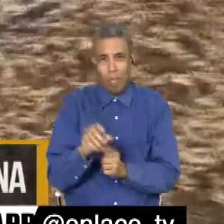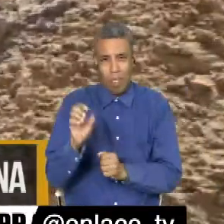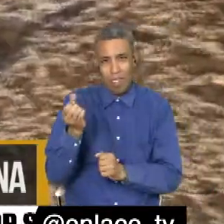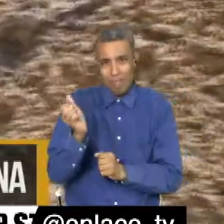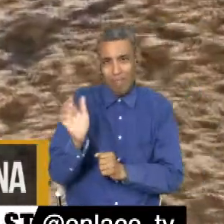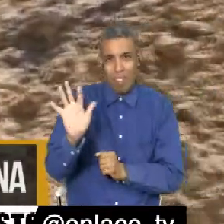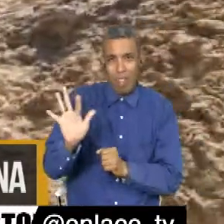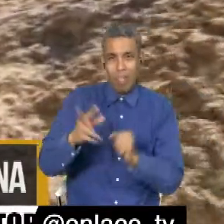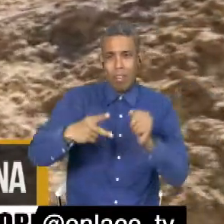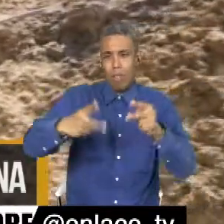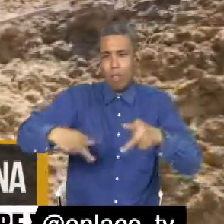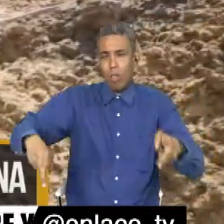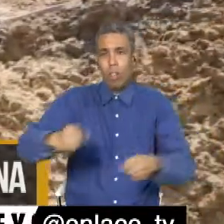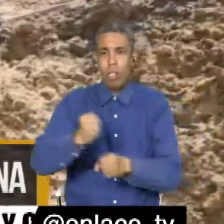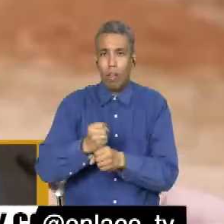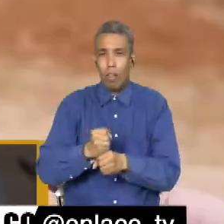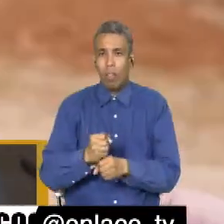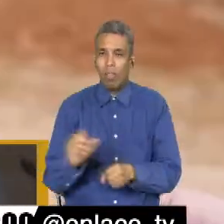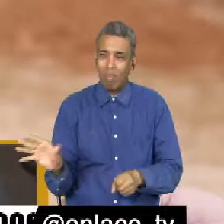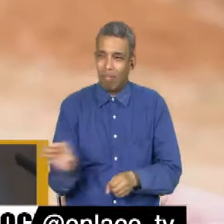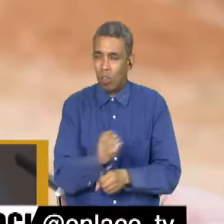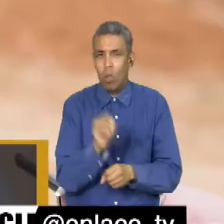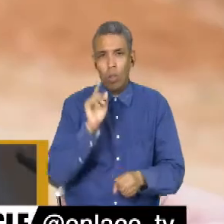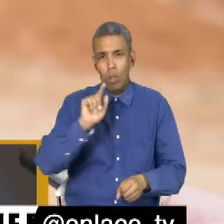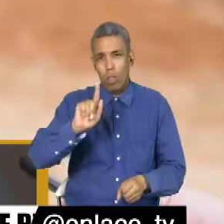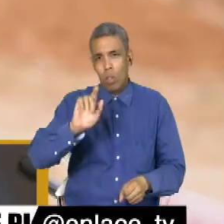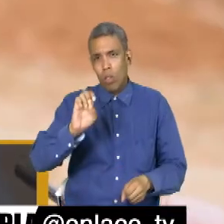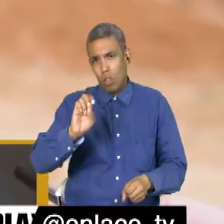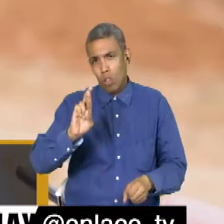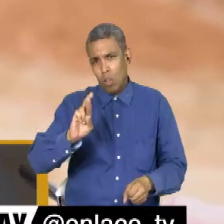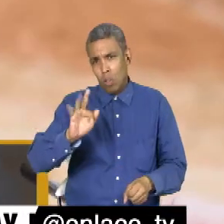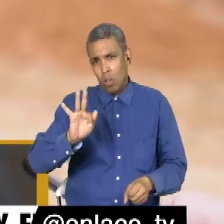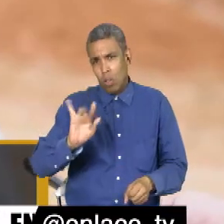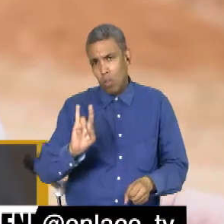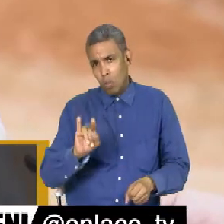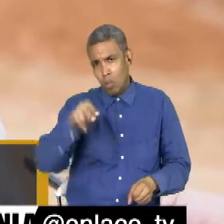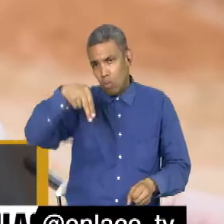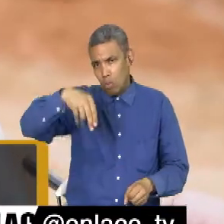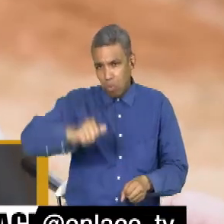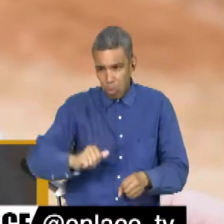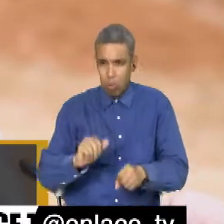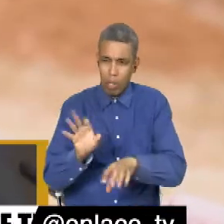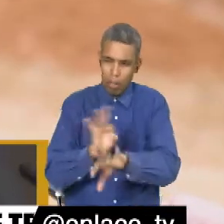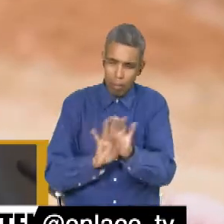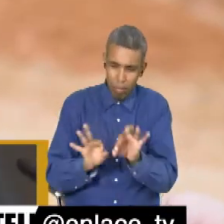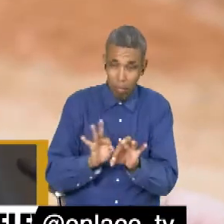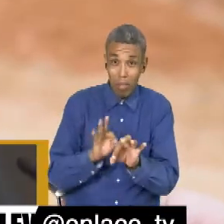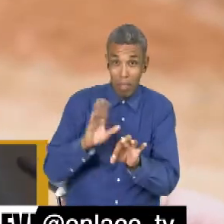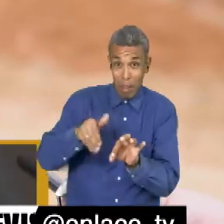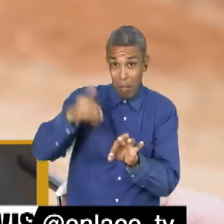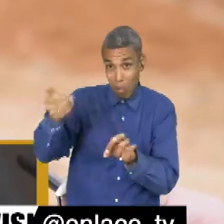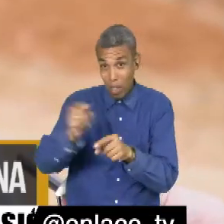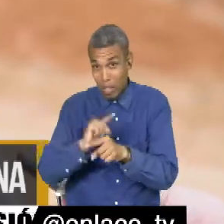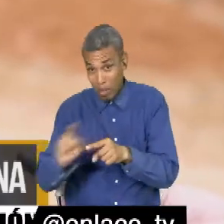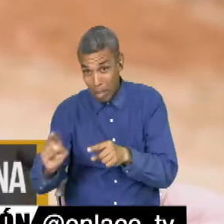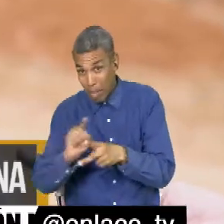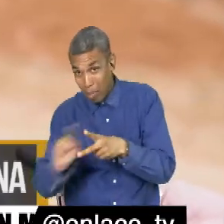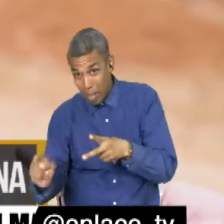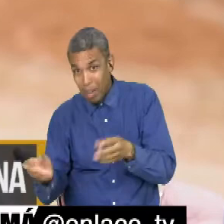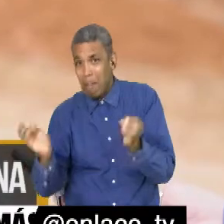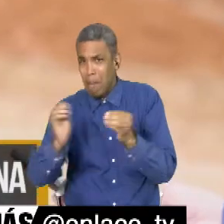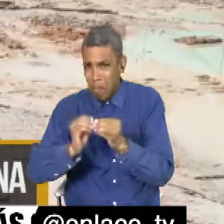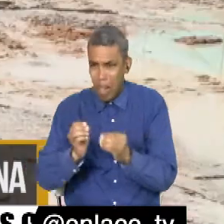trabajadores, los cuales son todos de aquí del sector de La Fortuna. En 15 días van a ingresar 10 más y en un mes van a ingresar otros